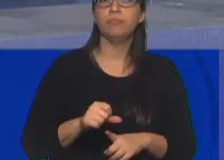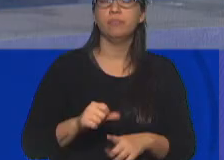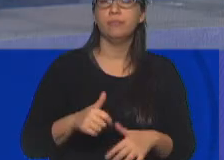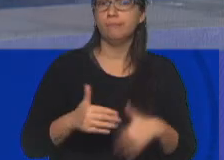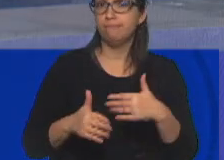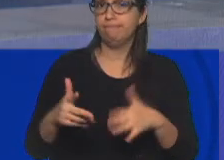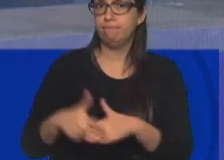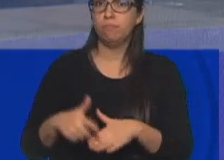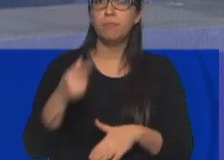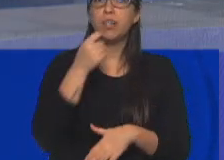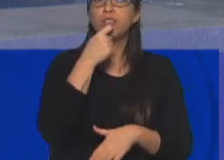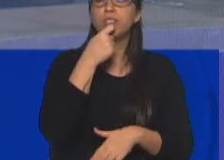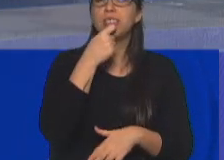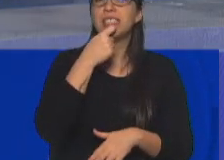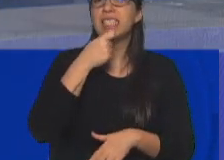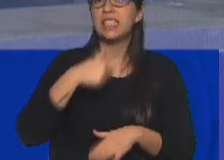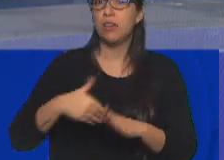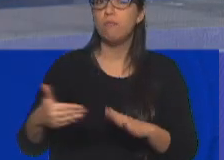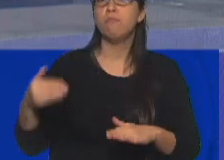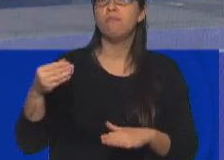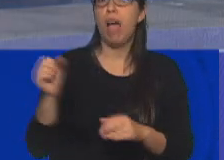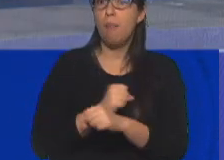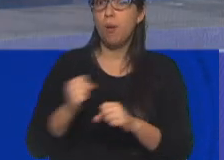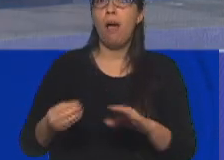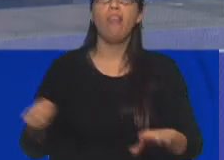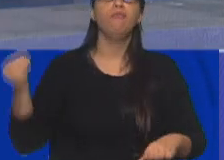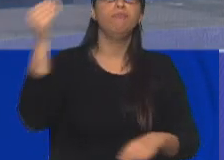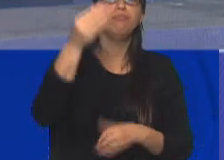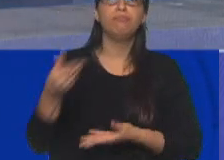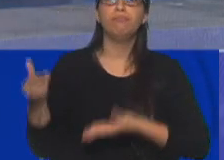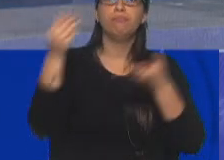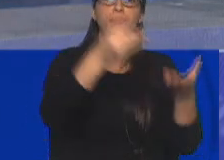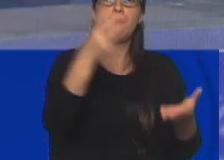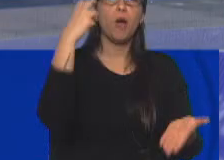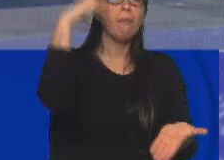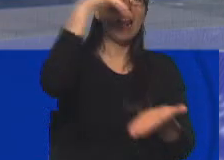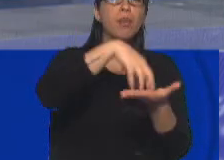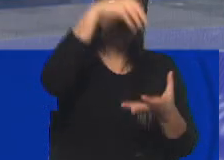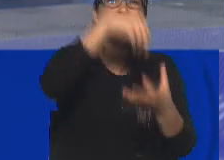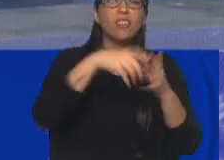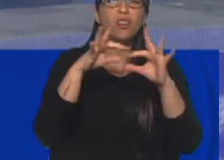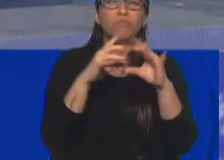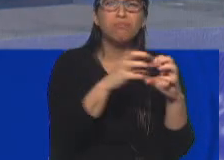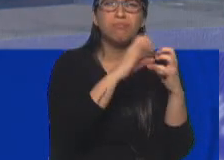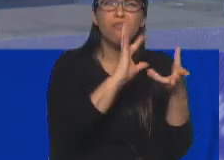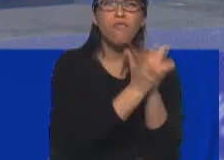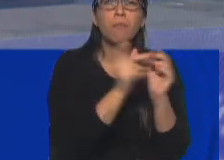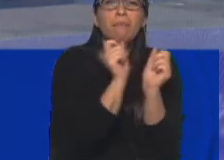condiciones, ¿no? Nunca se sabe, porque el Parlamento Europeo tiene múltiples procesos internos, es una lógica de